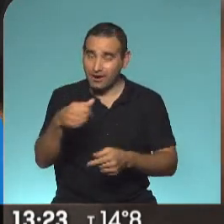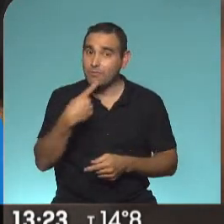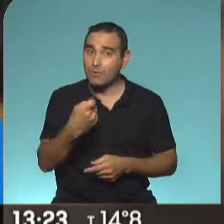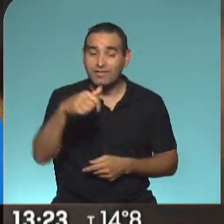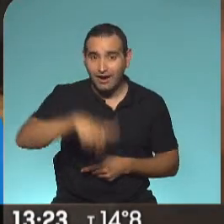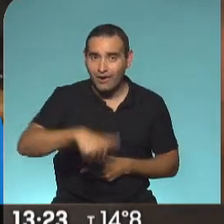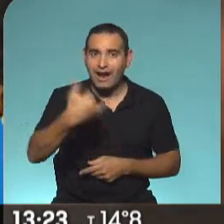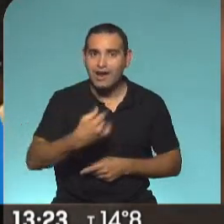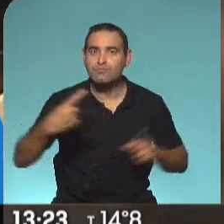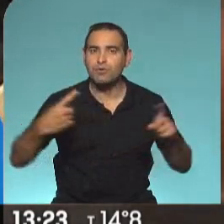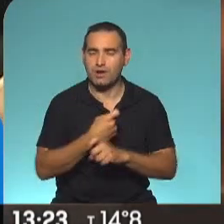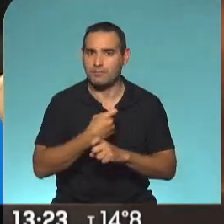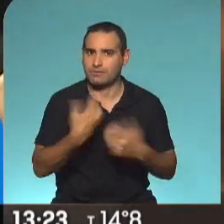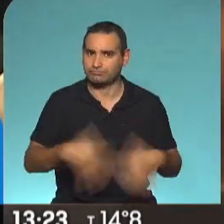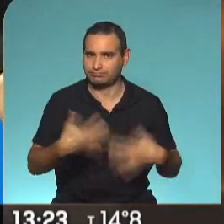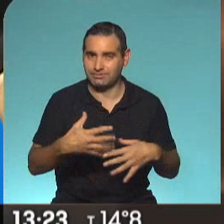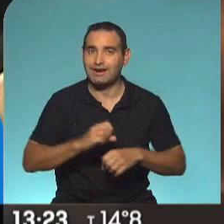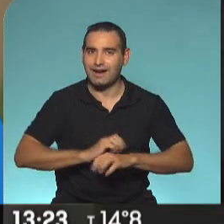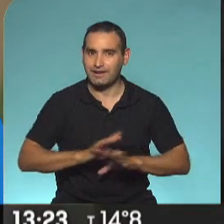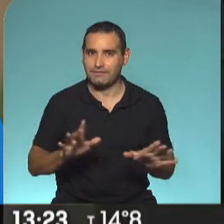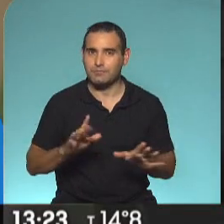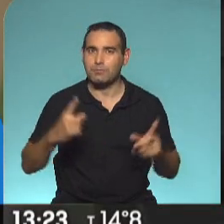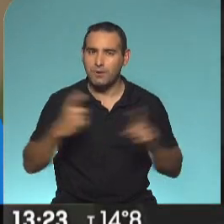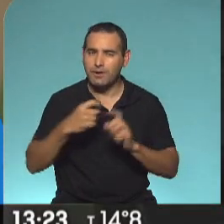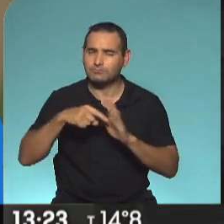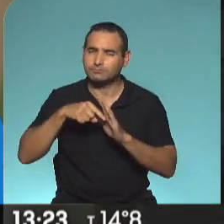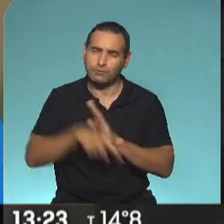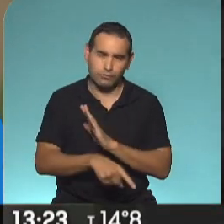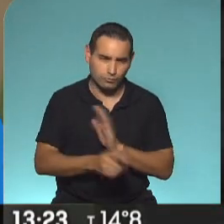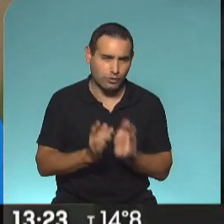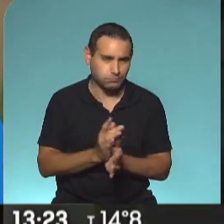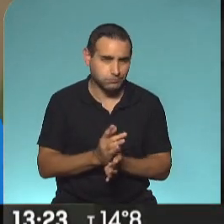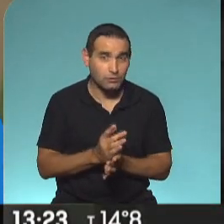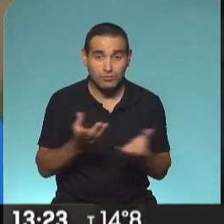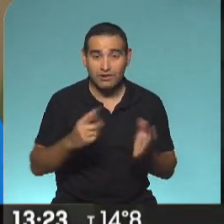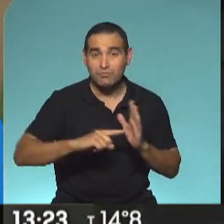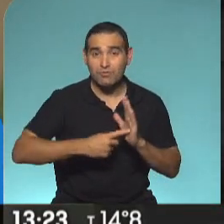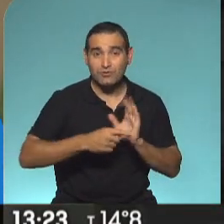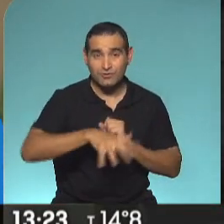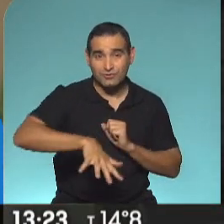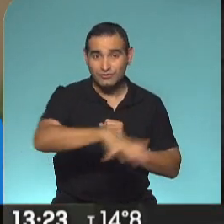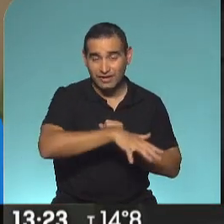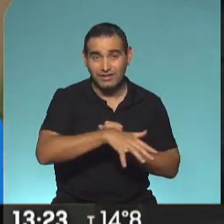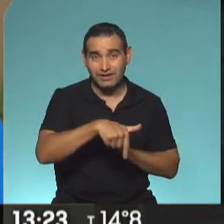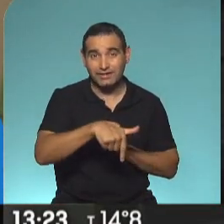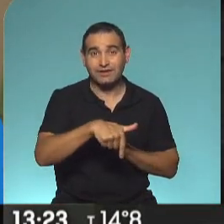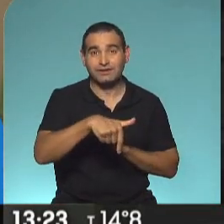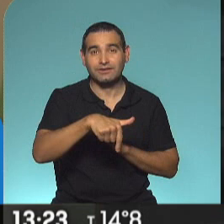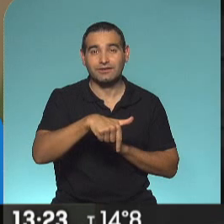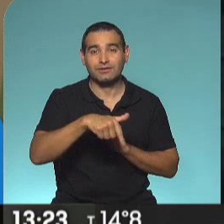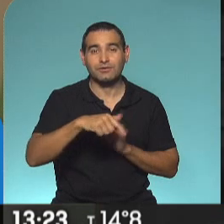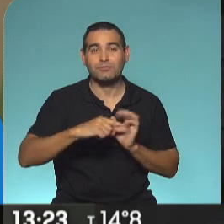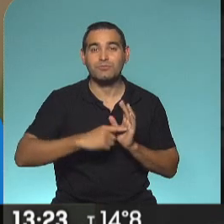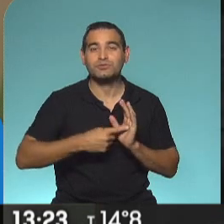problema muy profundo que resolver, pero muy profundo. Porque Buenos Aires sigue recibiendo ya